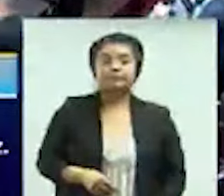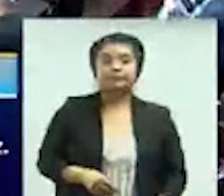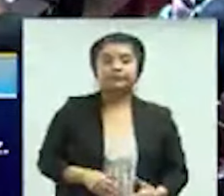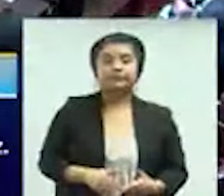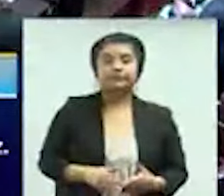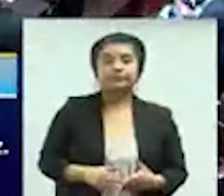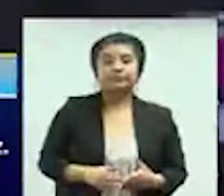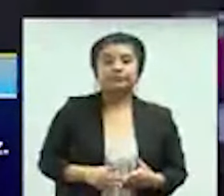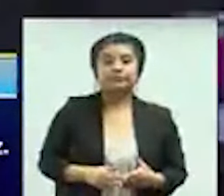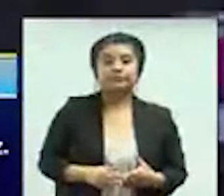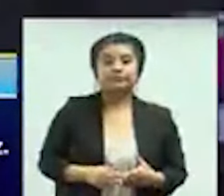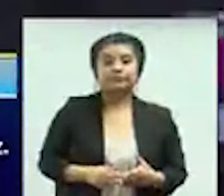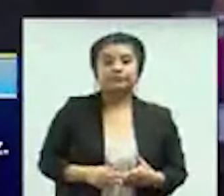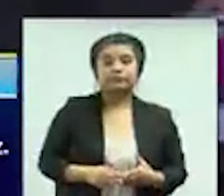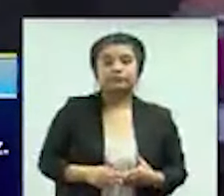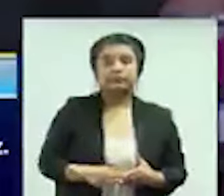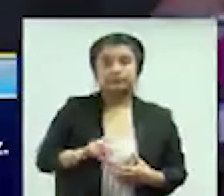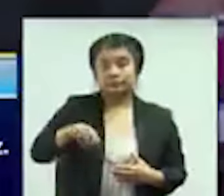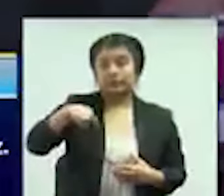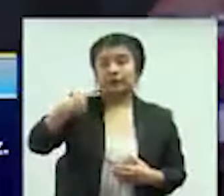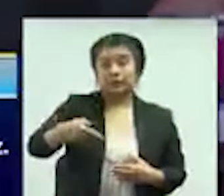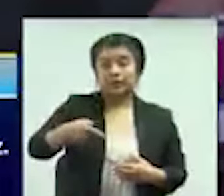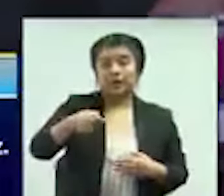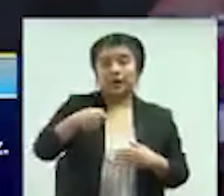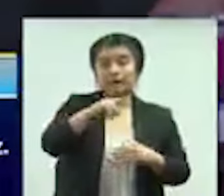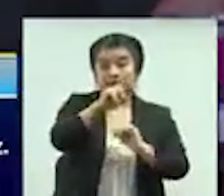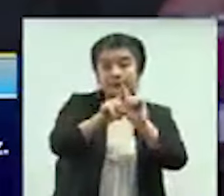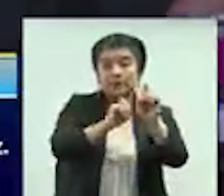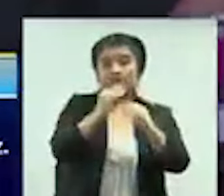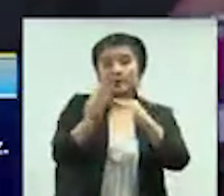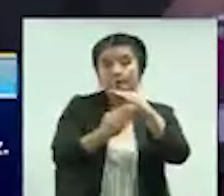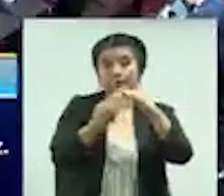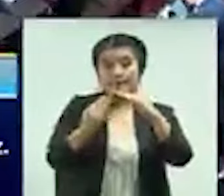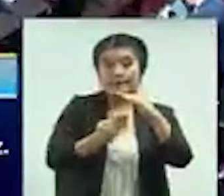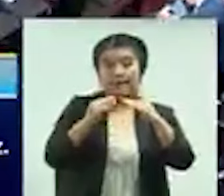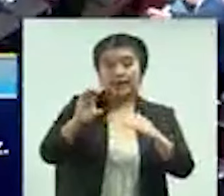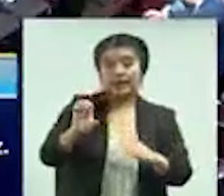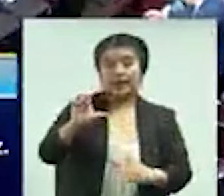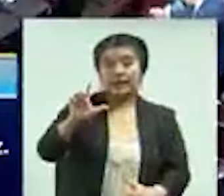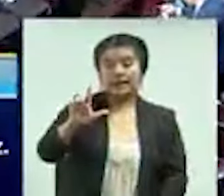¿Puede formular la siguiente pregunta básica, diputado Elmer Palencia?